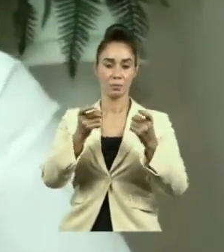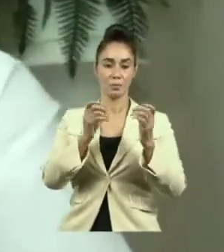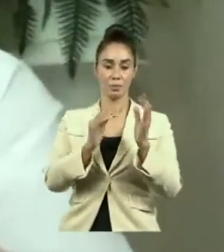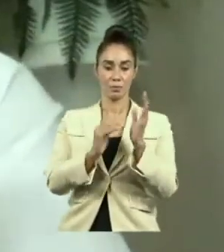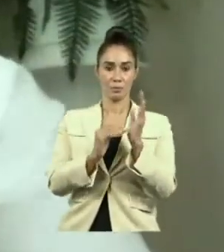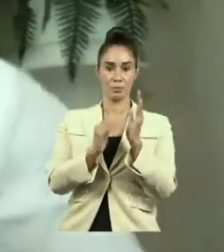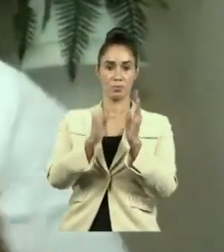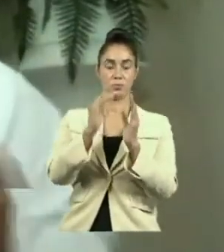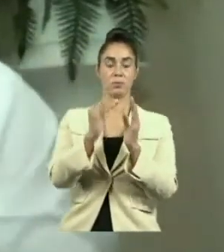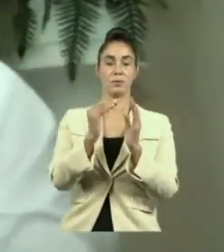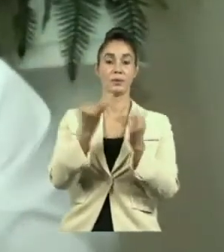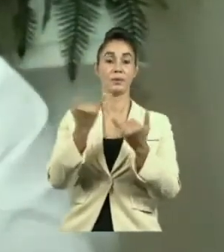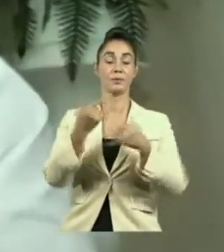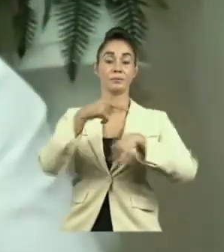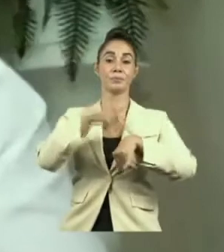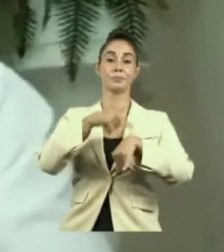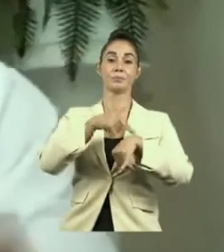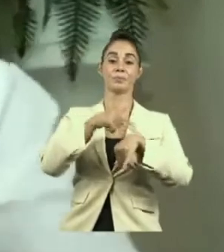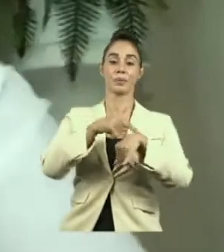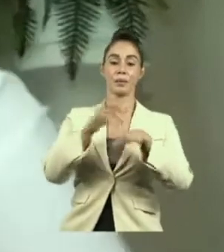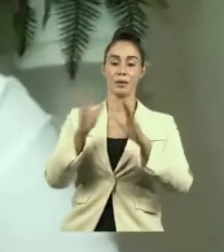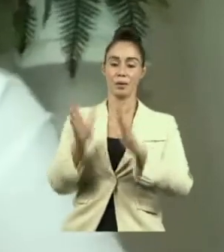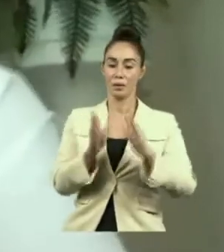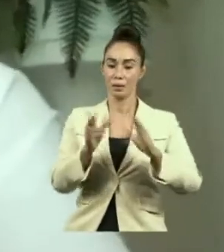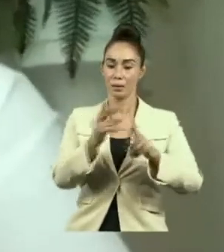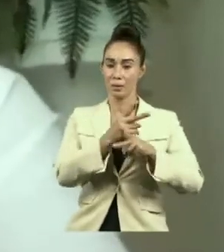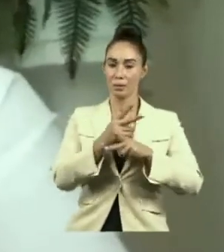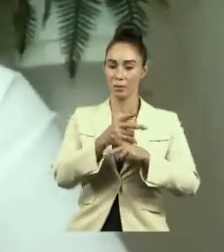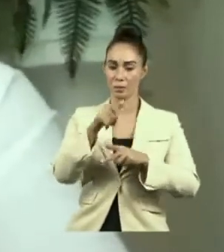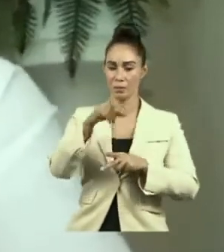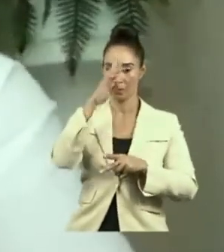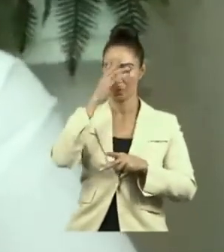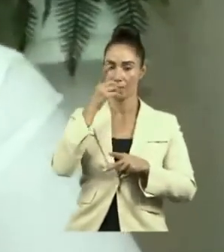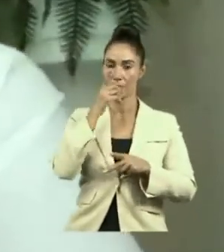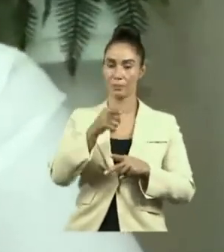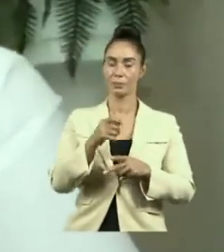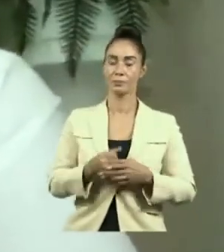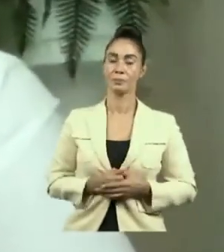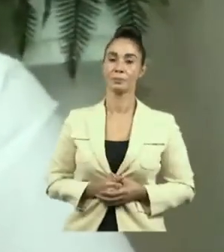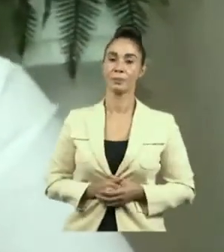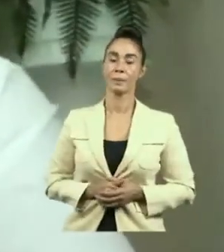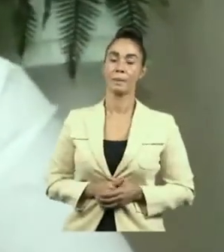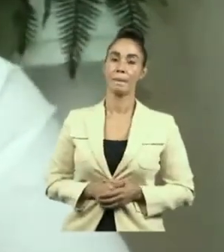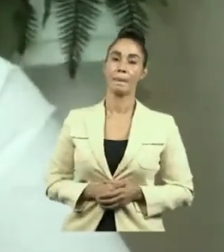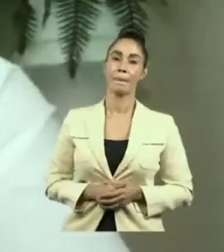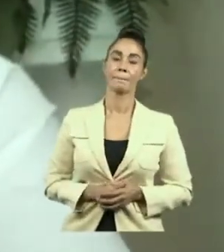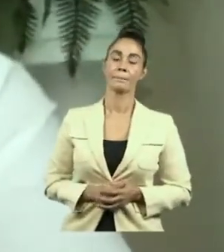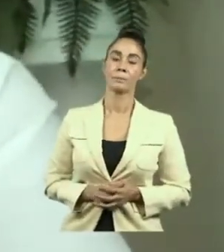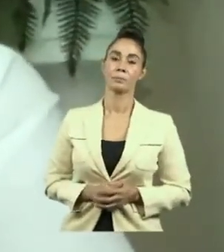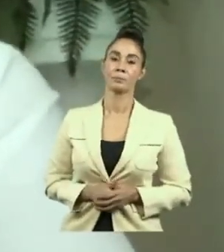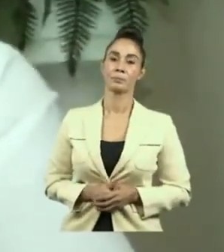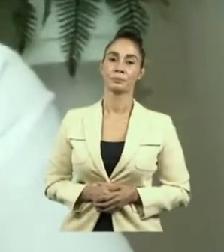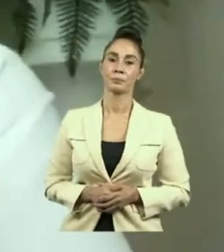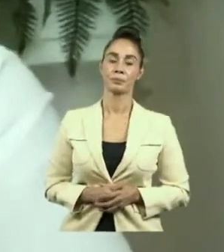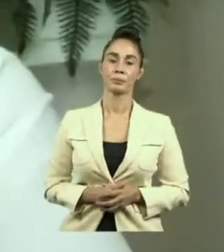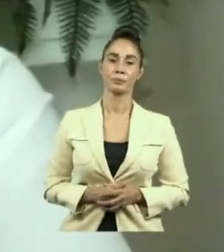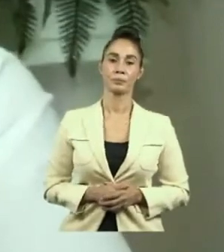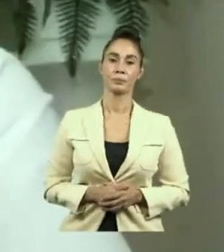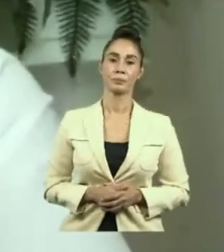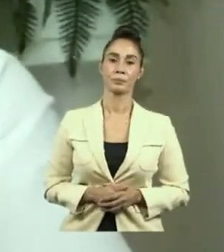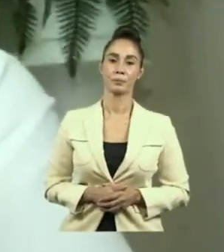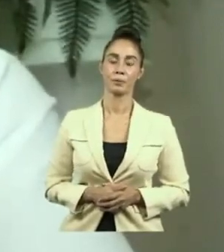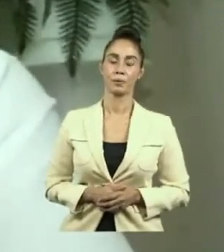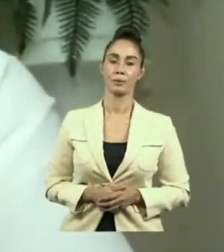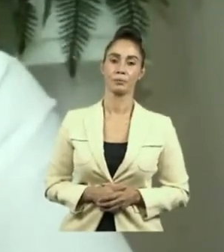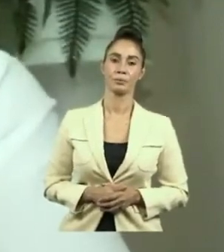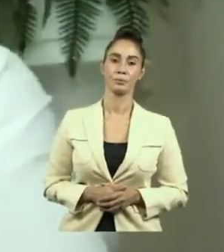encontramos en una especie de zona protegida no obstante la necesidad de aumentar las pruebas